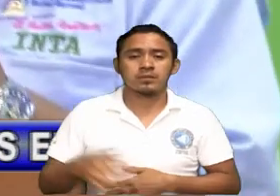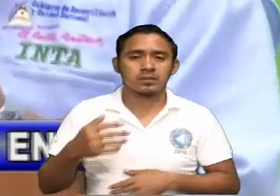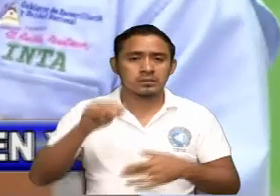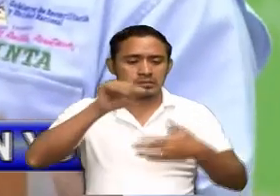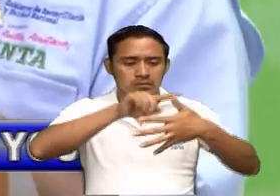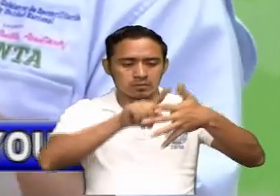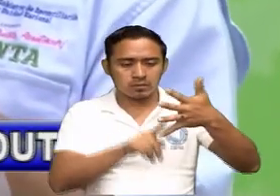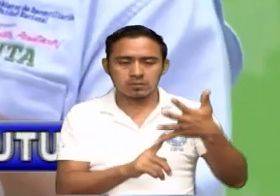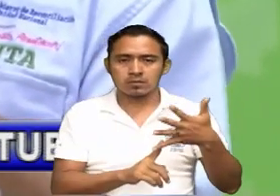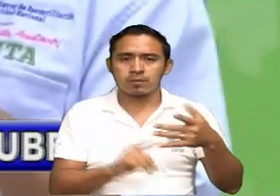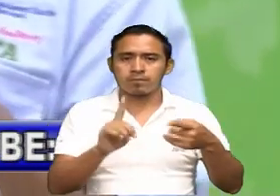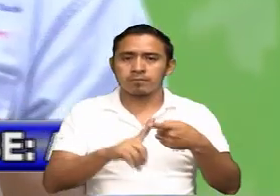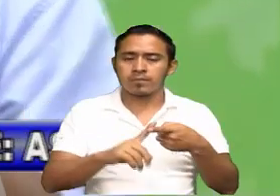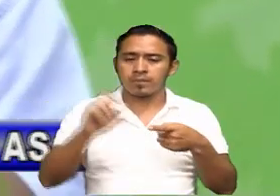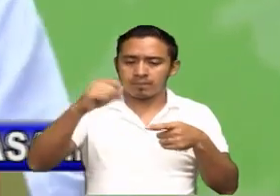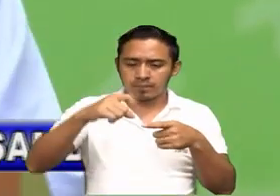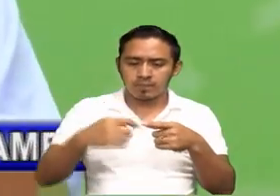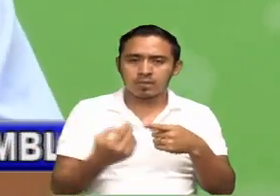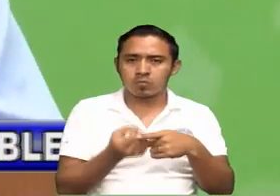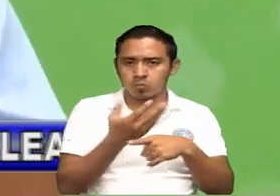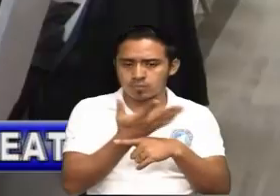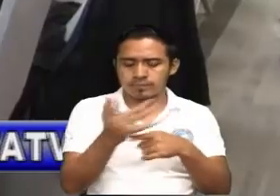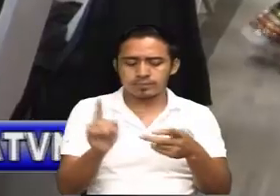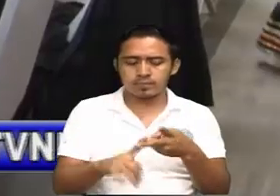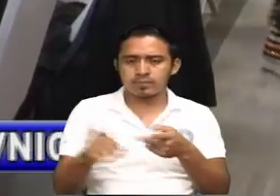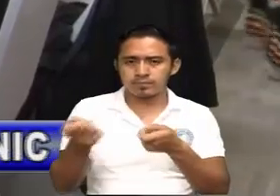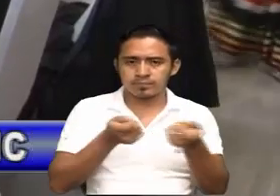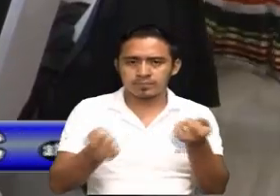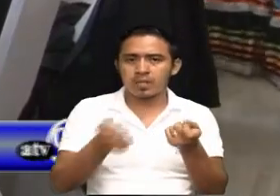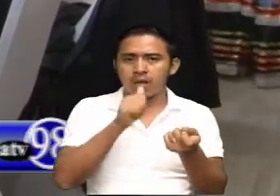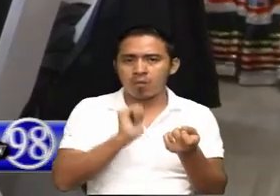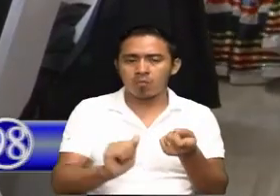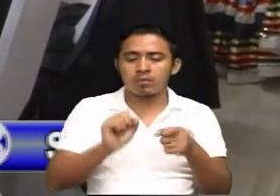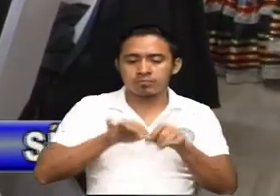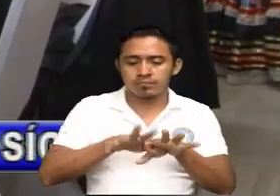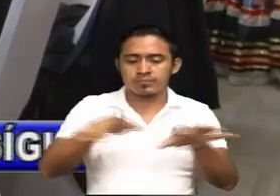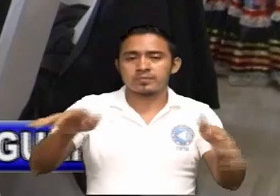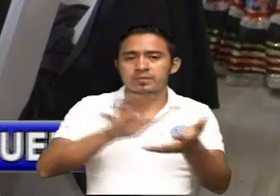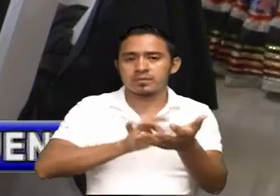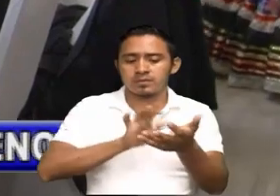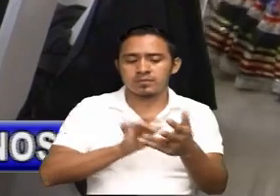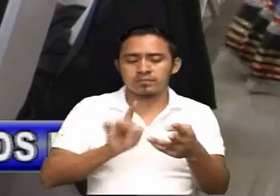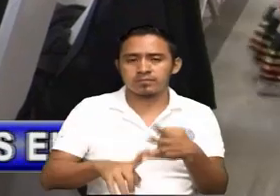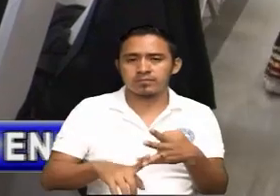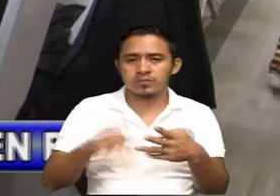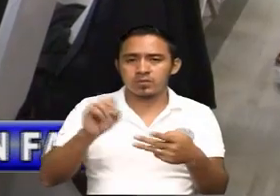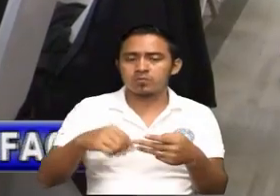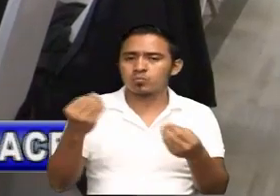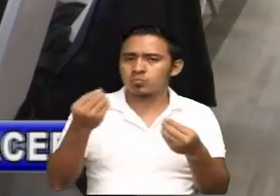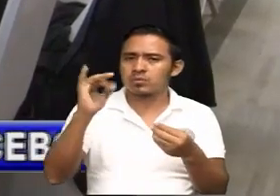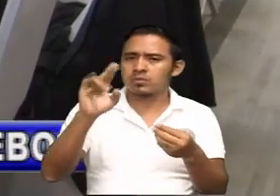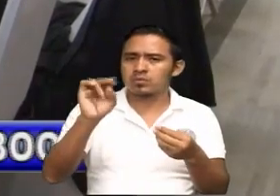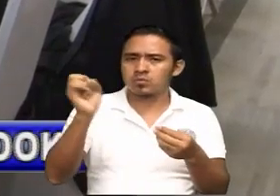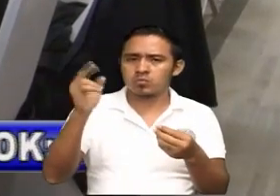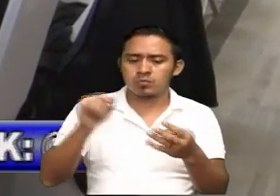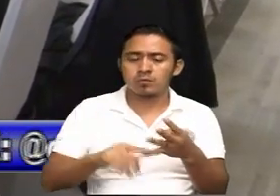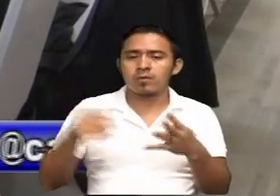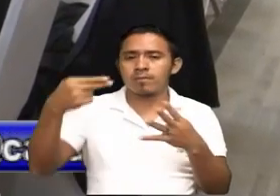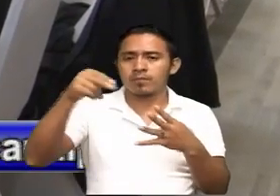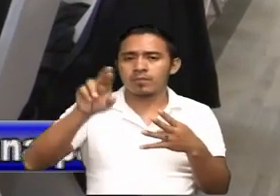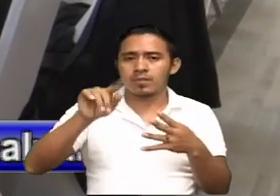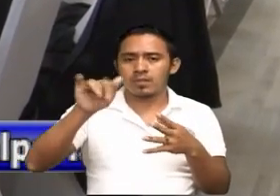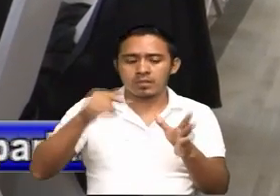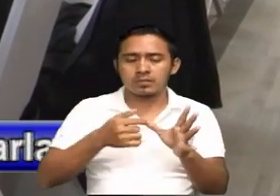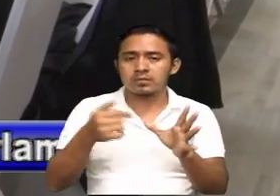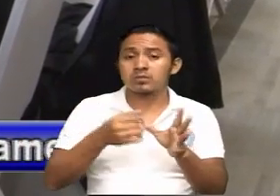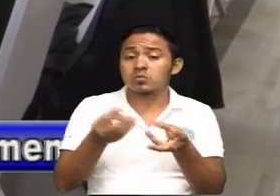5. La fertilización orgánica, el manejo de agua en la producción de arroz, la producción de insumos, de hortalizas y el manejo